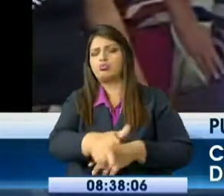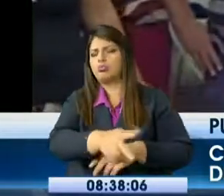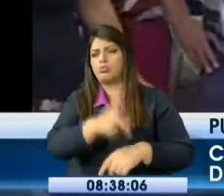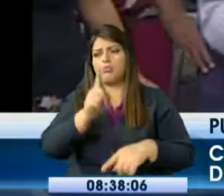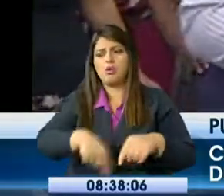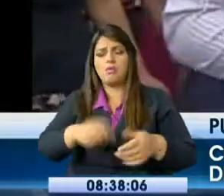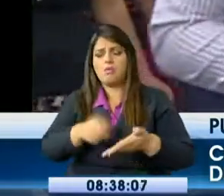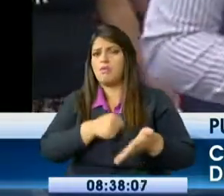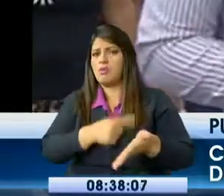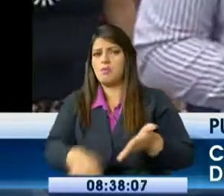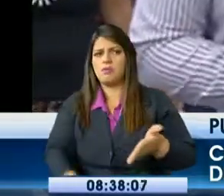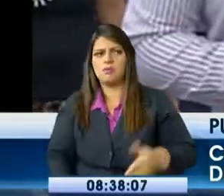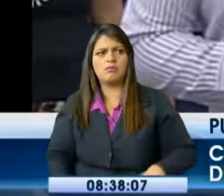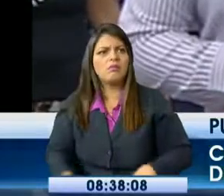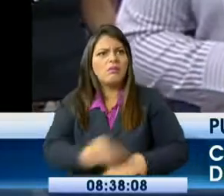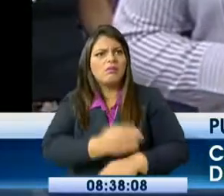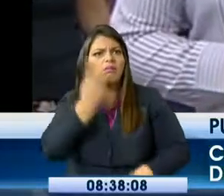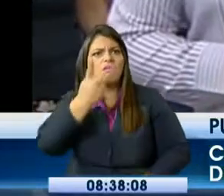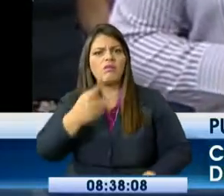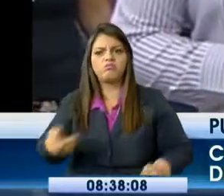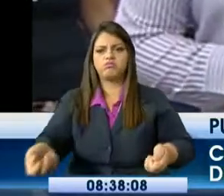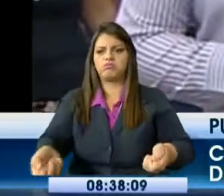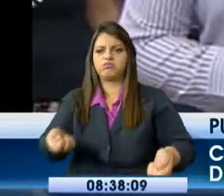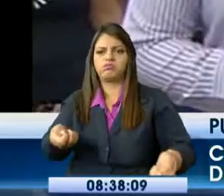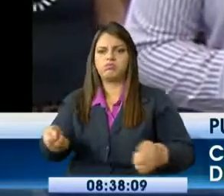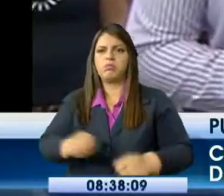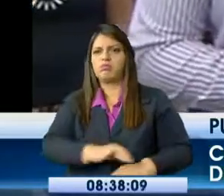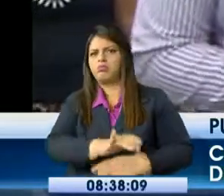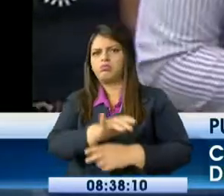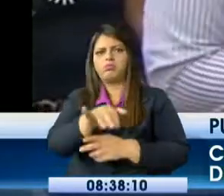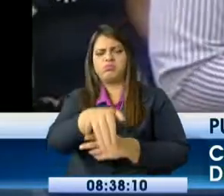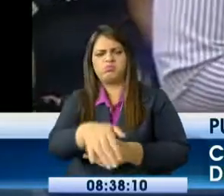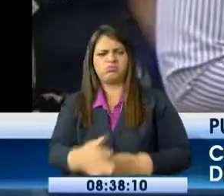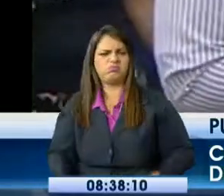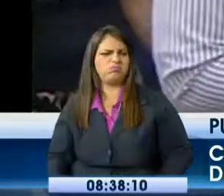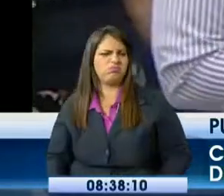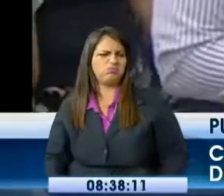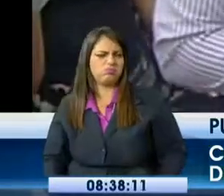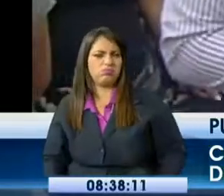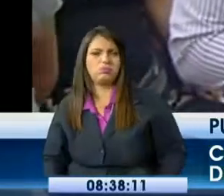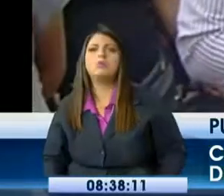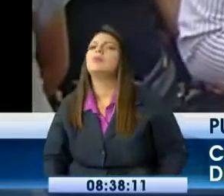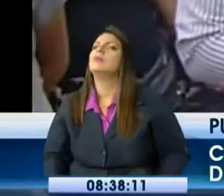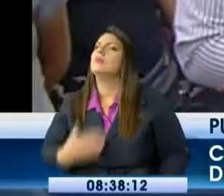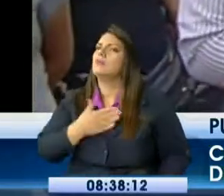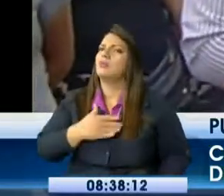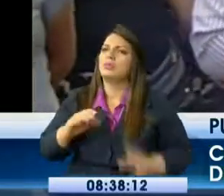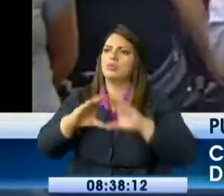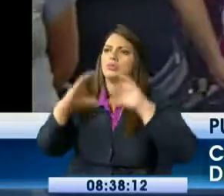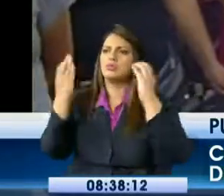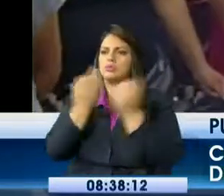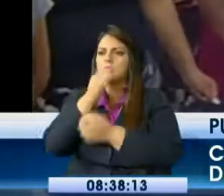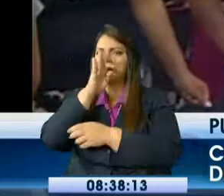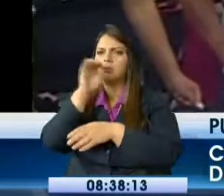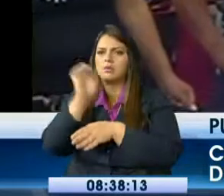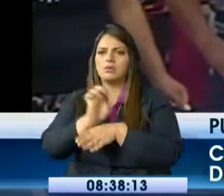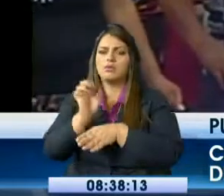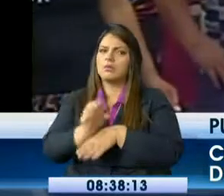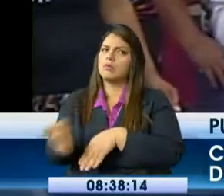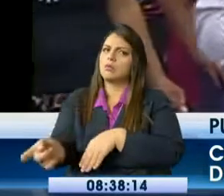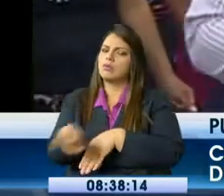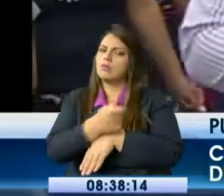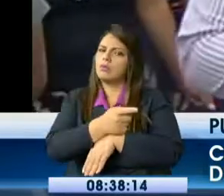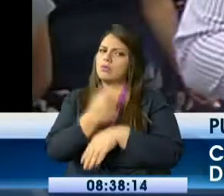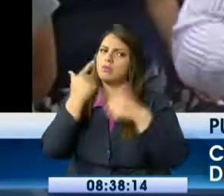está cerrado, está bloqueado, así que Comisión de Tránsito del Ecuador también para que envíe sus efectivos, para que nadie circule ahí arriba, tenía que decirlo.